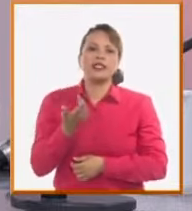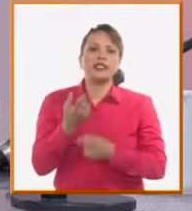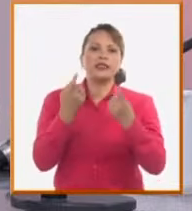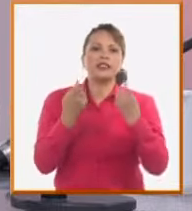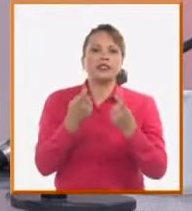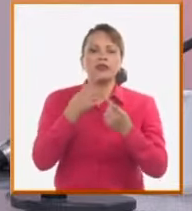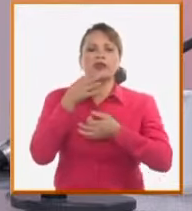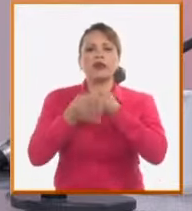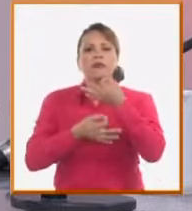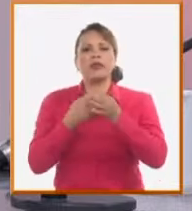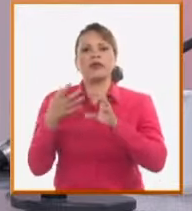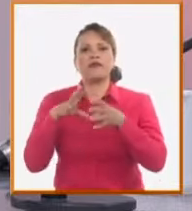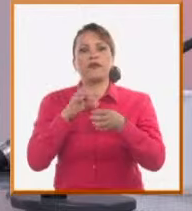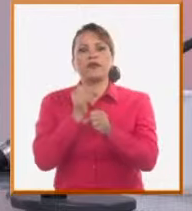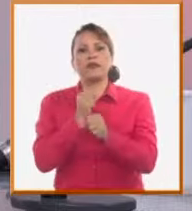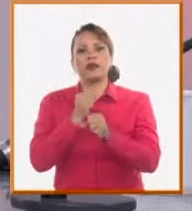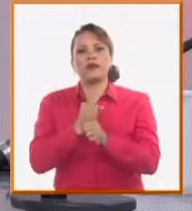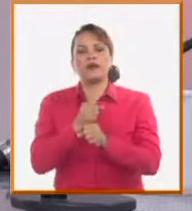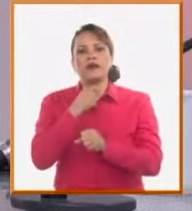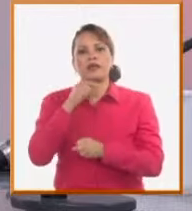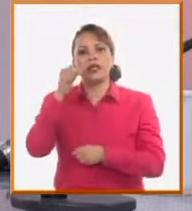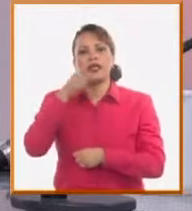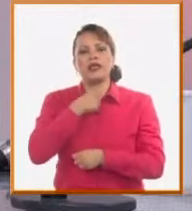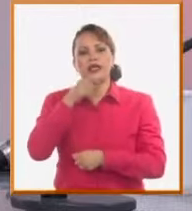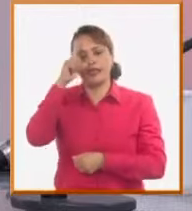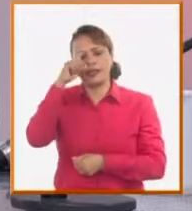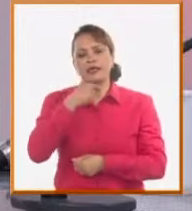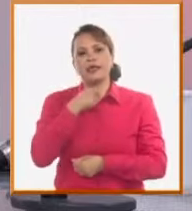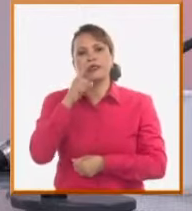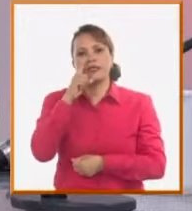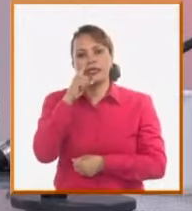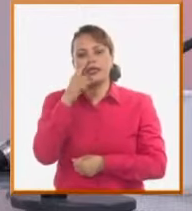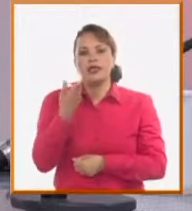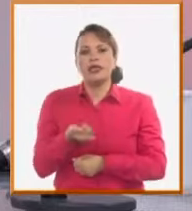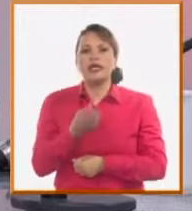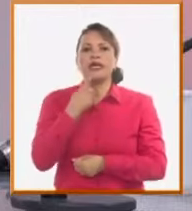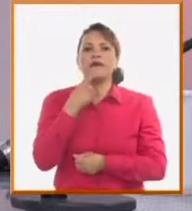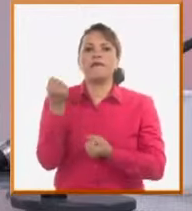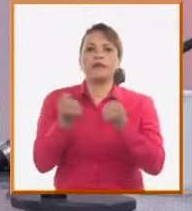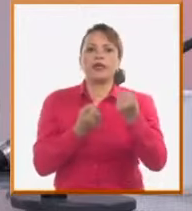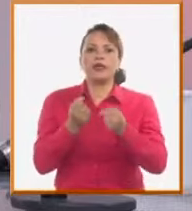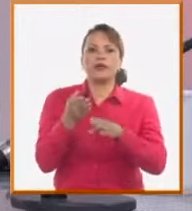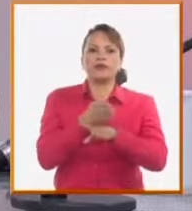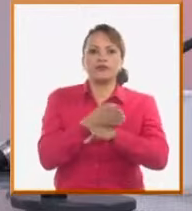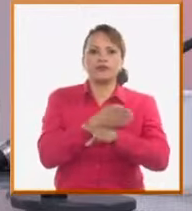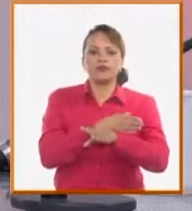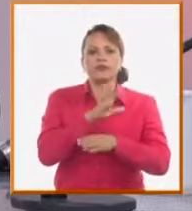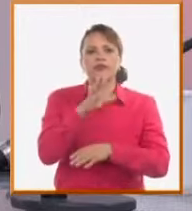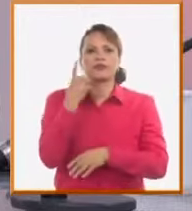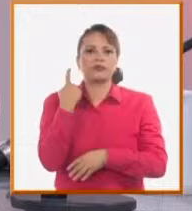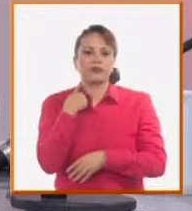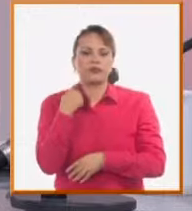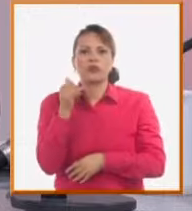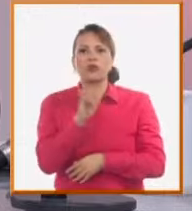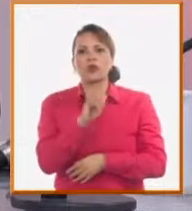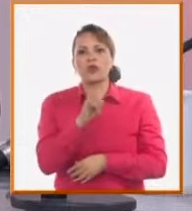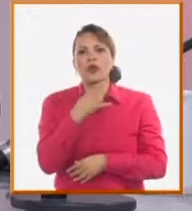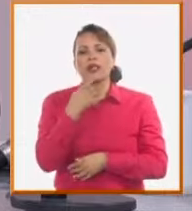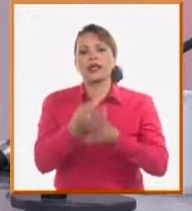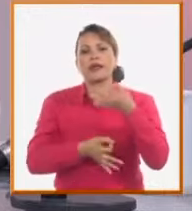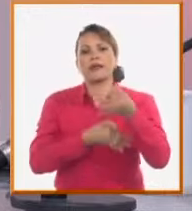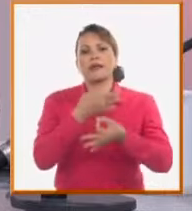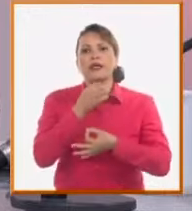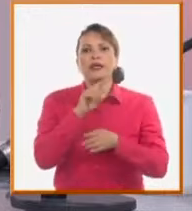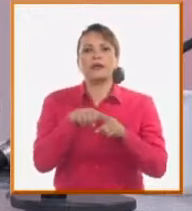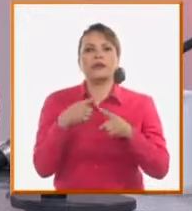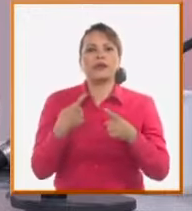para cumplir sus compromisos atrasados de reposición de vehículos que en algunos casos exceden los 5 años. También quisiera que expliquen el hecho de